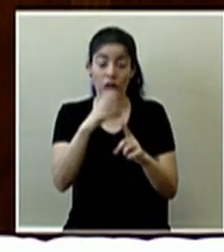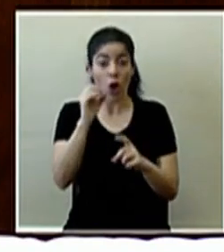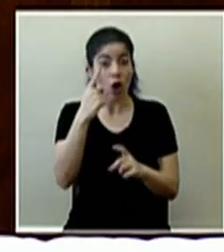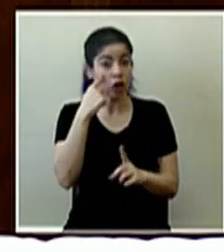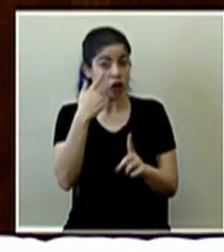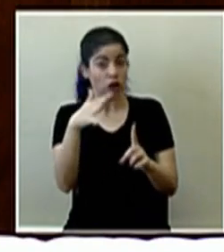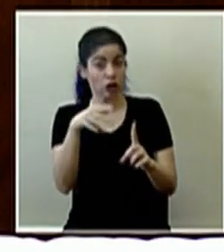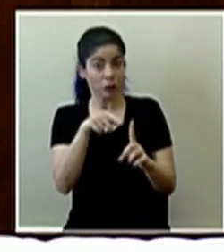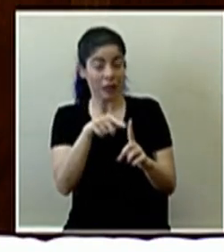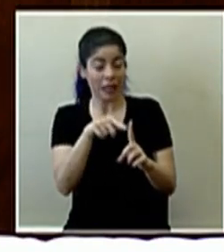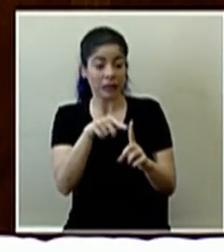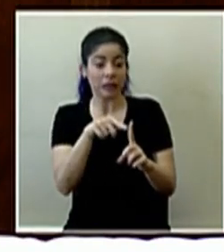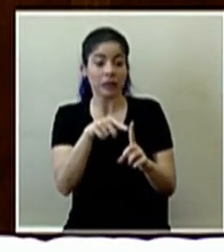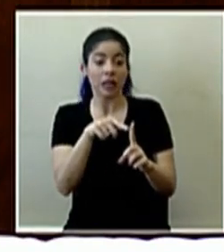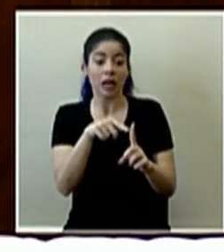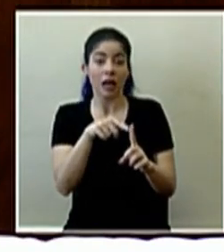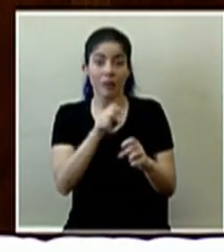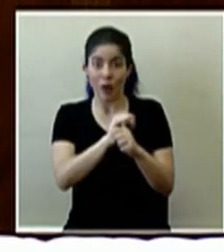sospechoso por